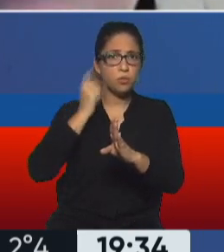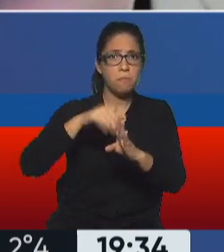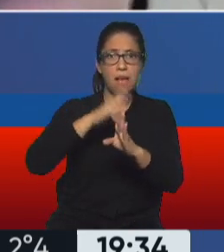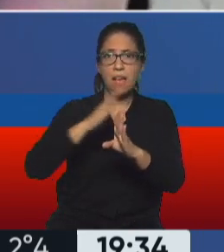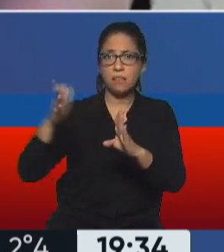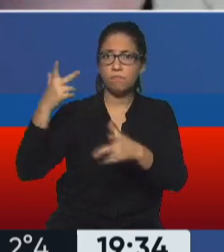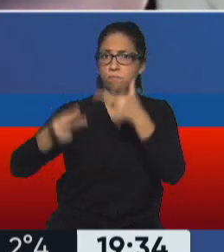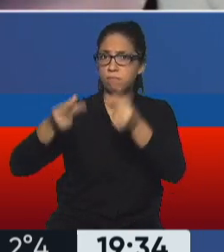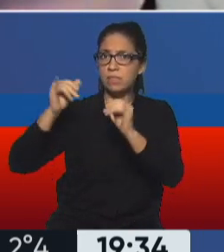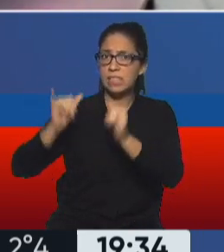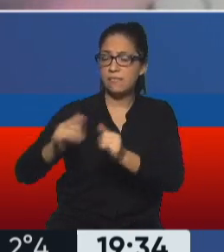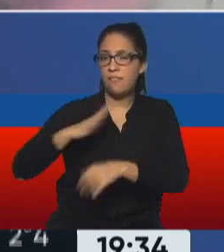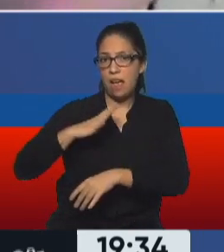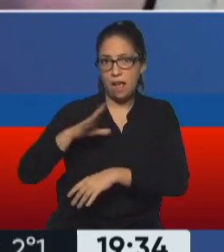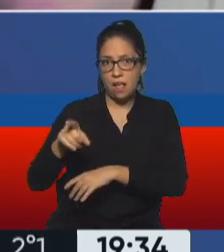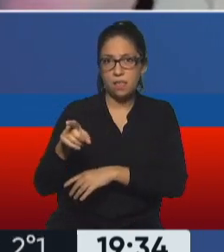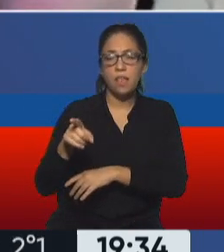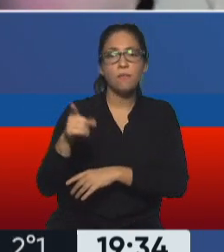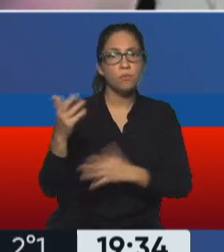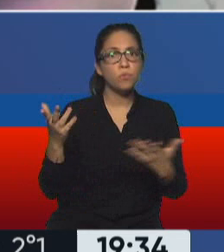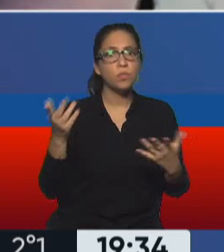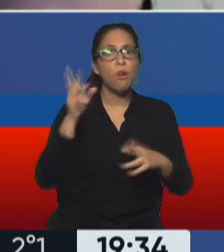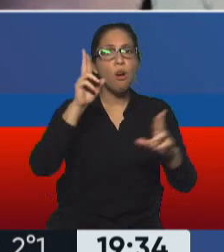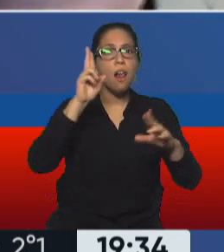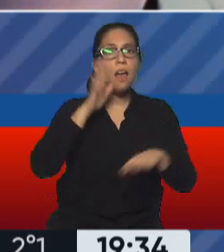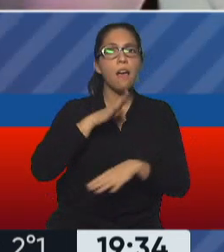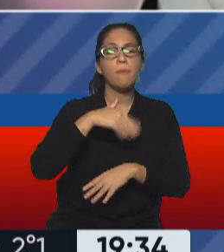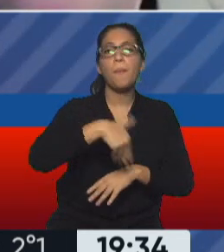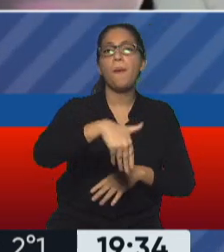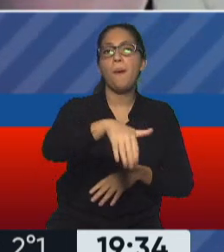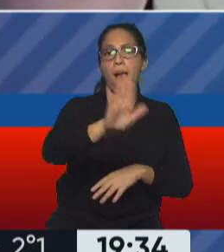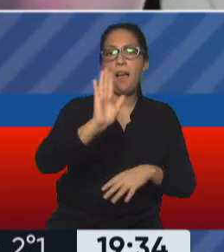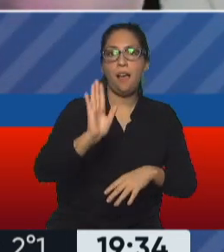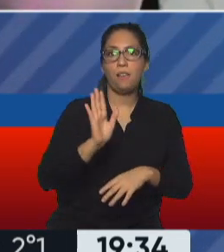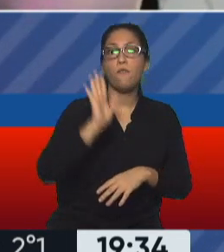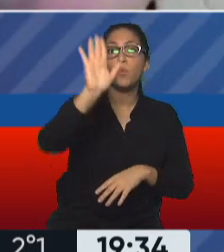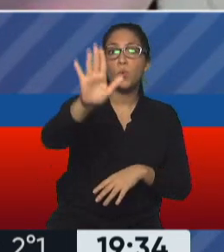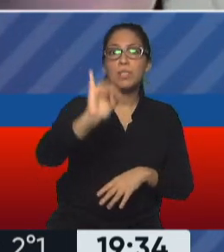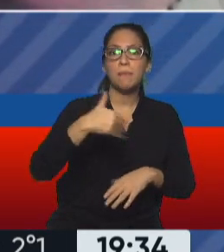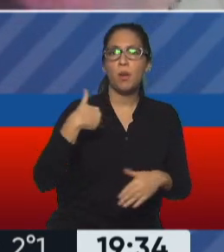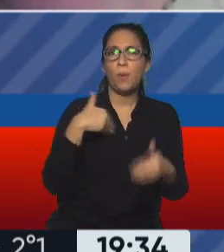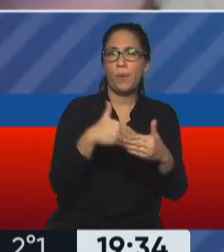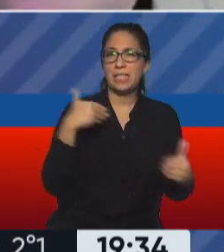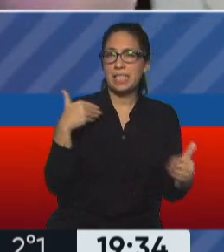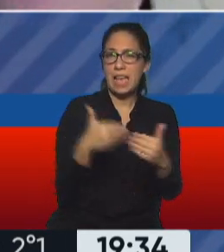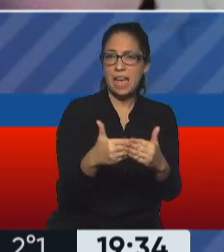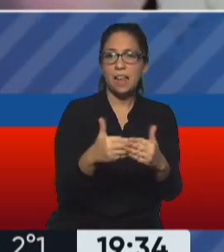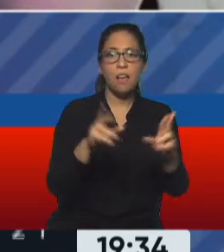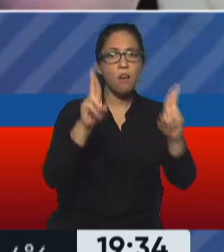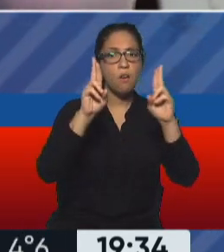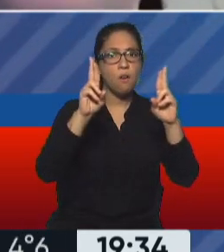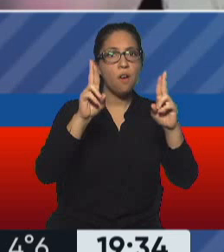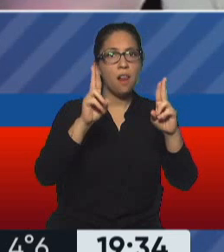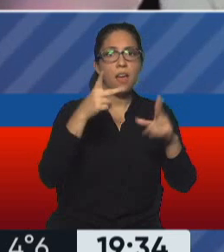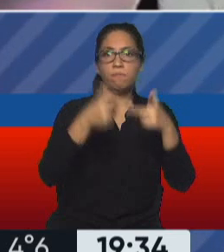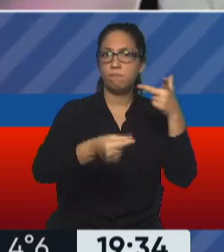años en una forma importante todavía, pero esperamos que en un futuro no muy lejano, lo más inmediato posible, puedan formar